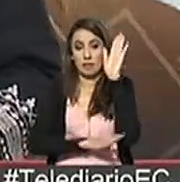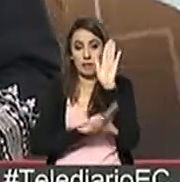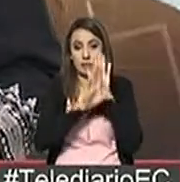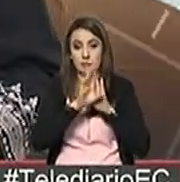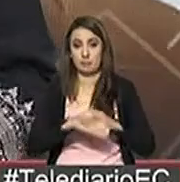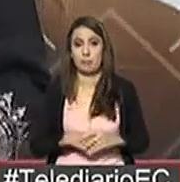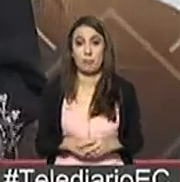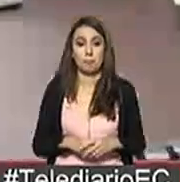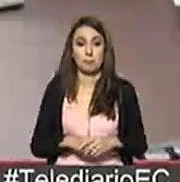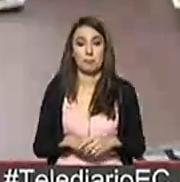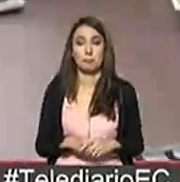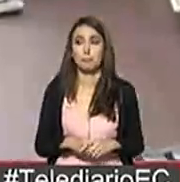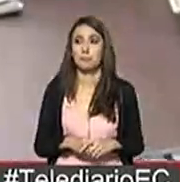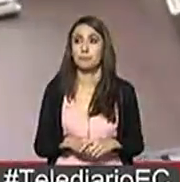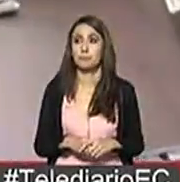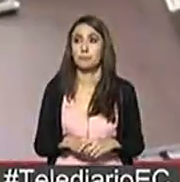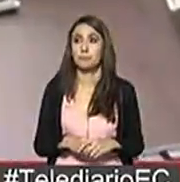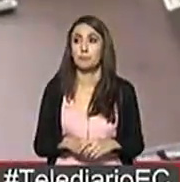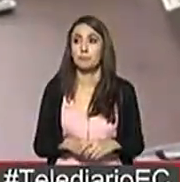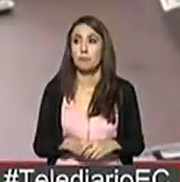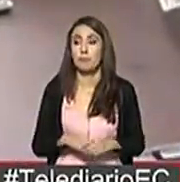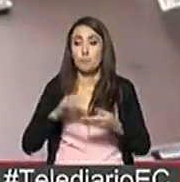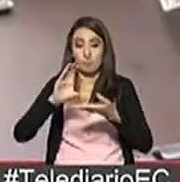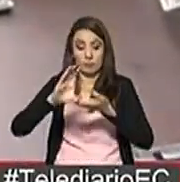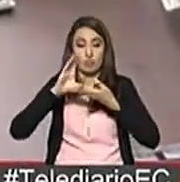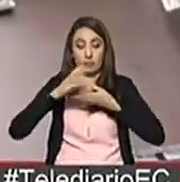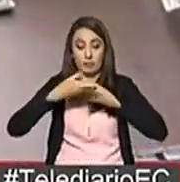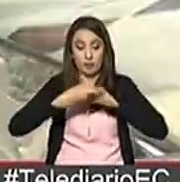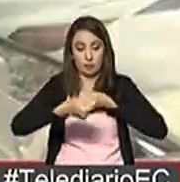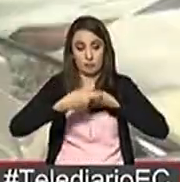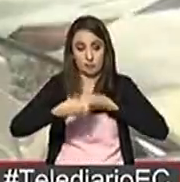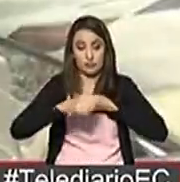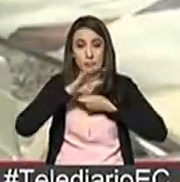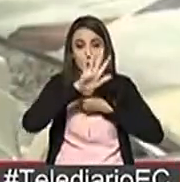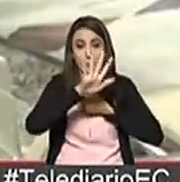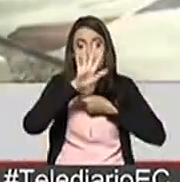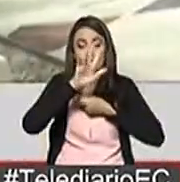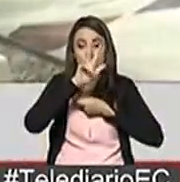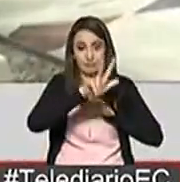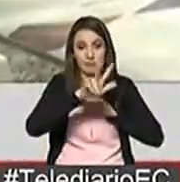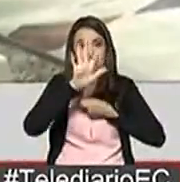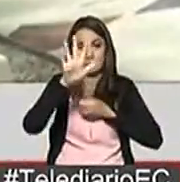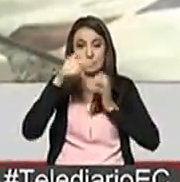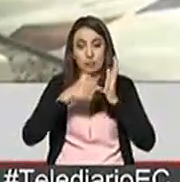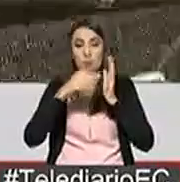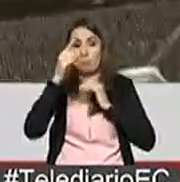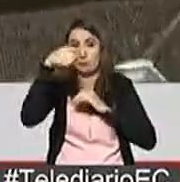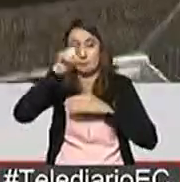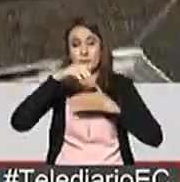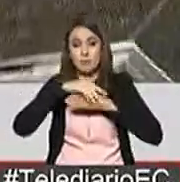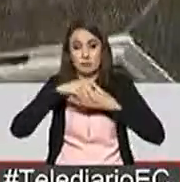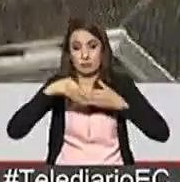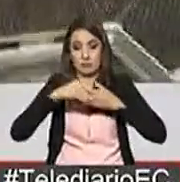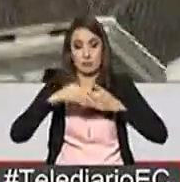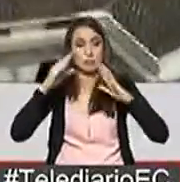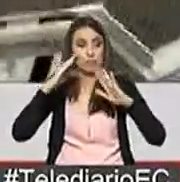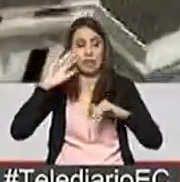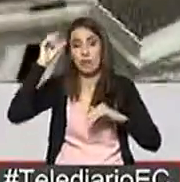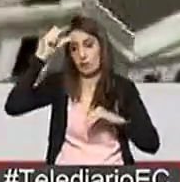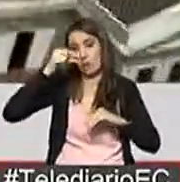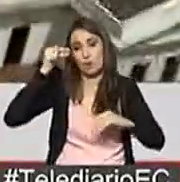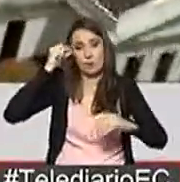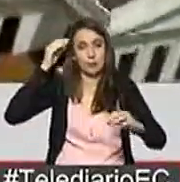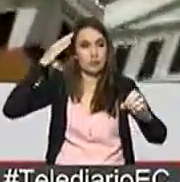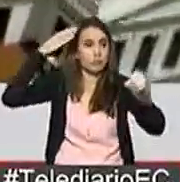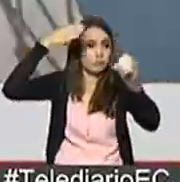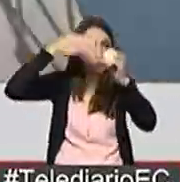Económico. Con una proforma de 35 mil millones de dólares, el gobierno nacional tiene claro su horizonte en la